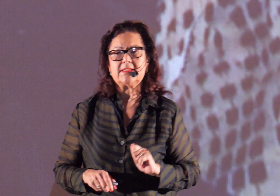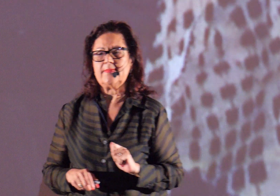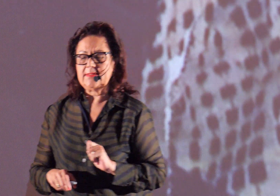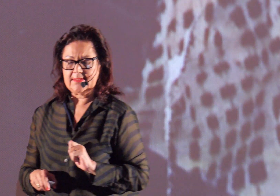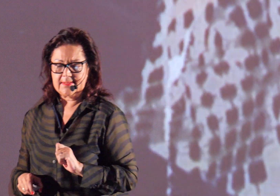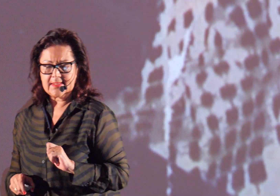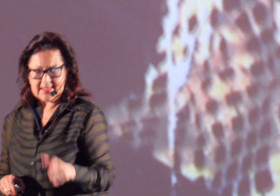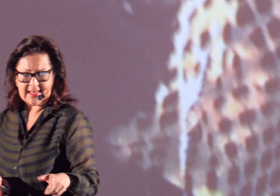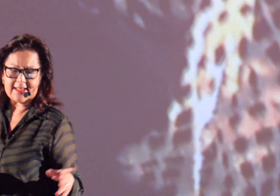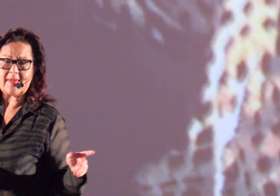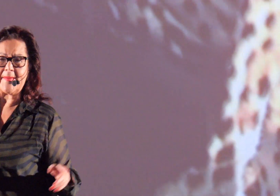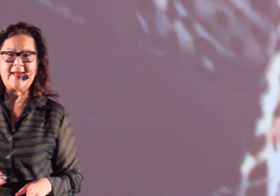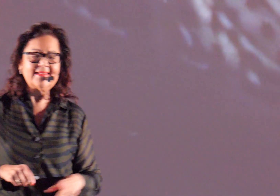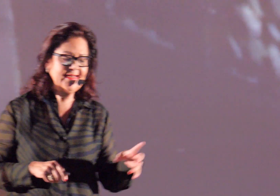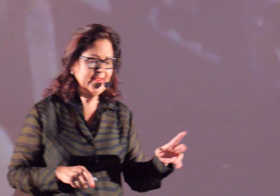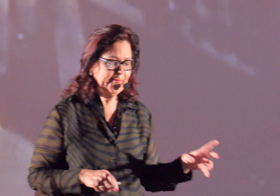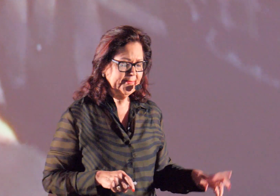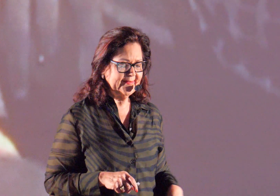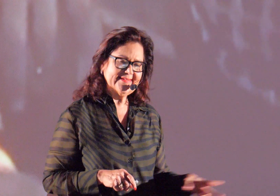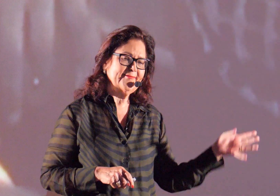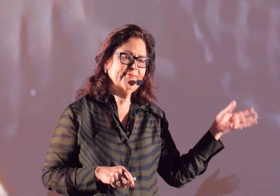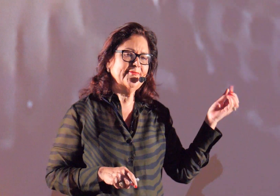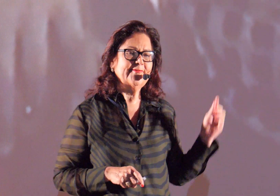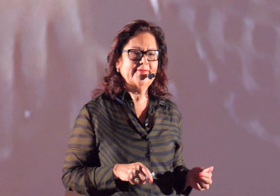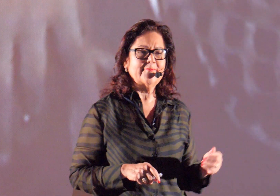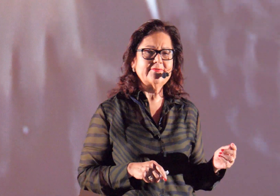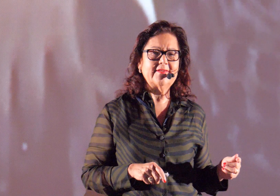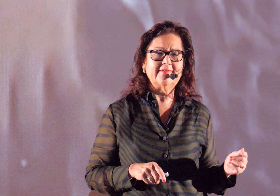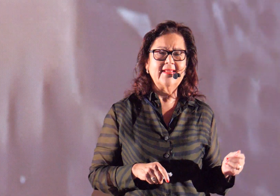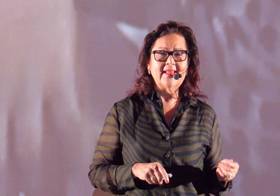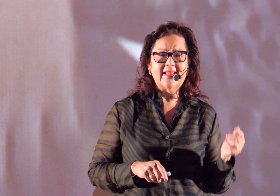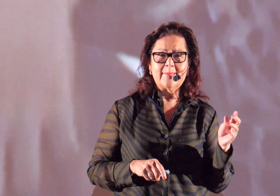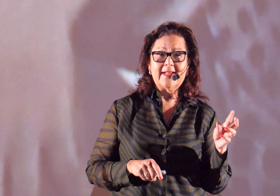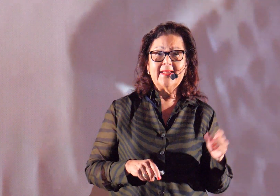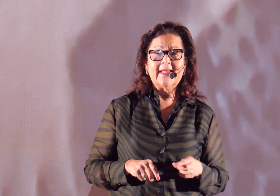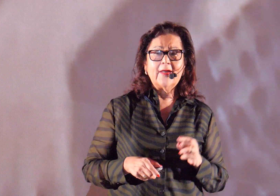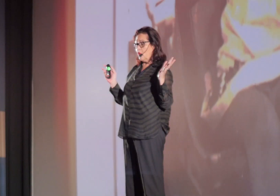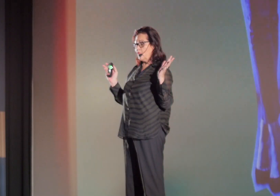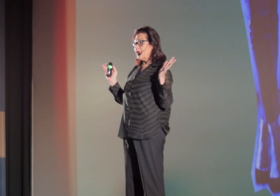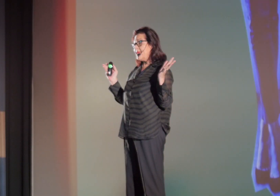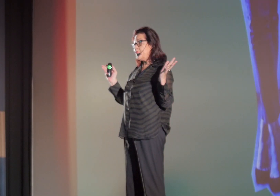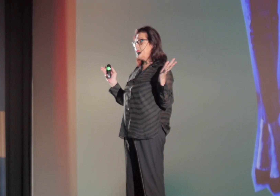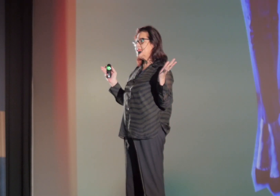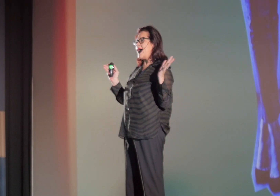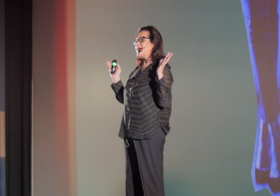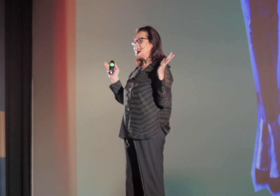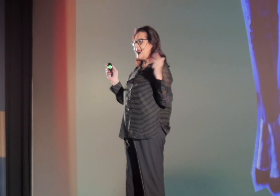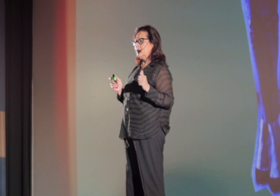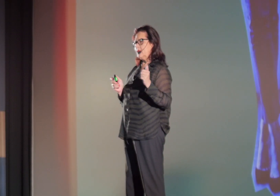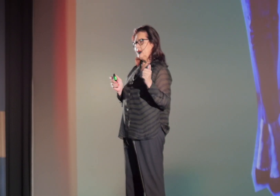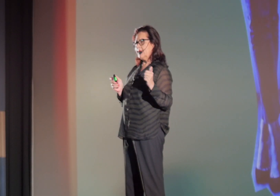mismos esa es mi mamá y está en la foto y esta soy yo de aguas rayas verdad conforme fuimos